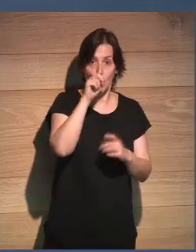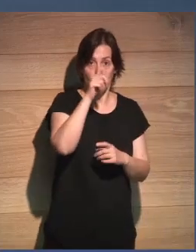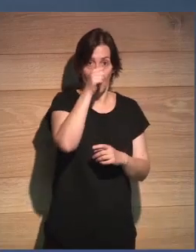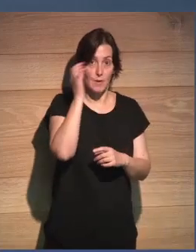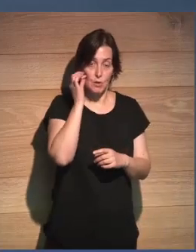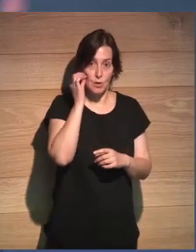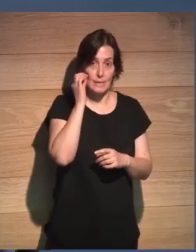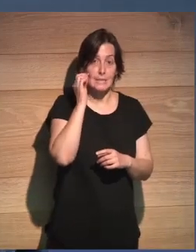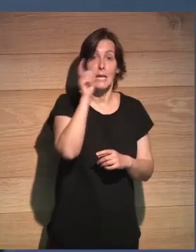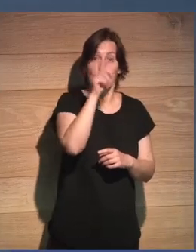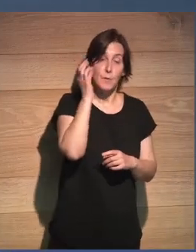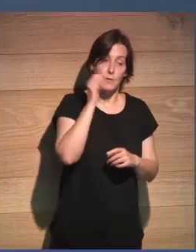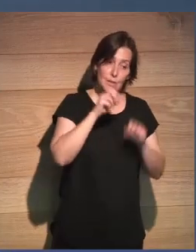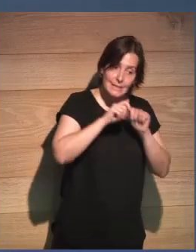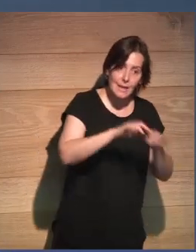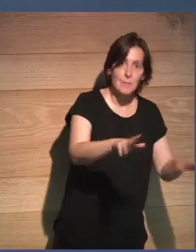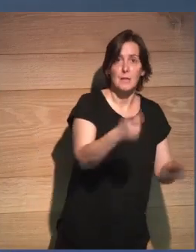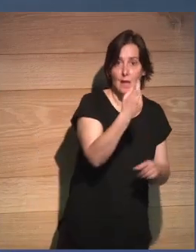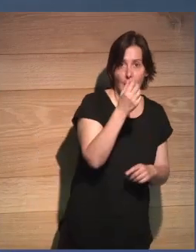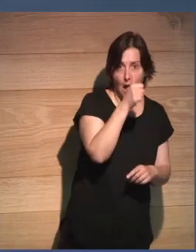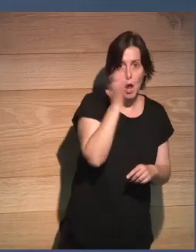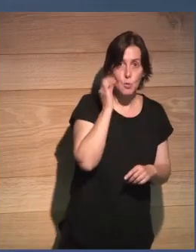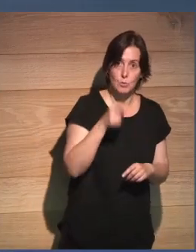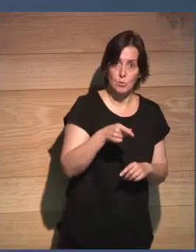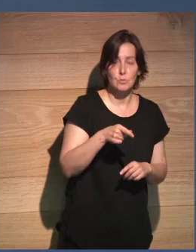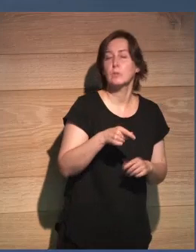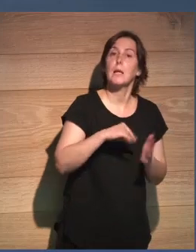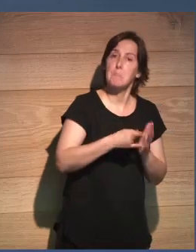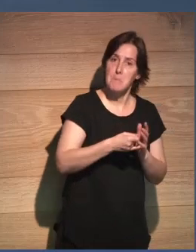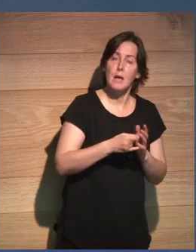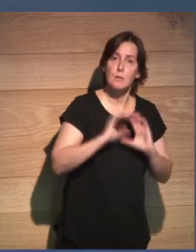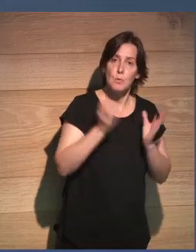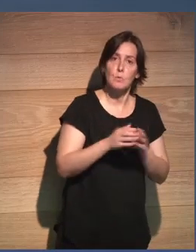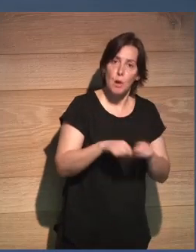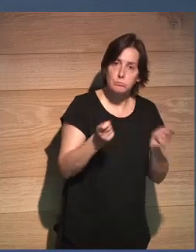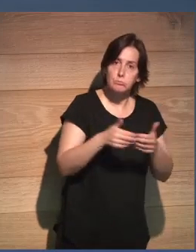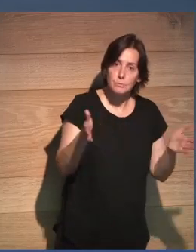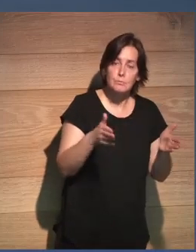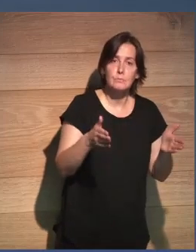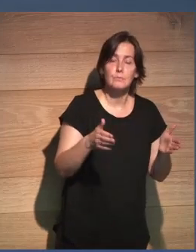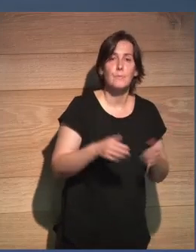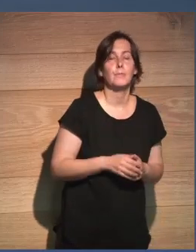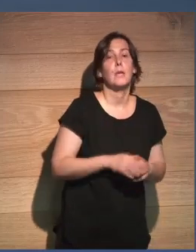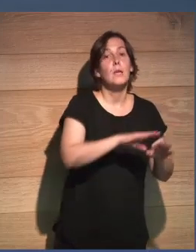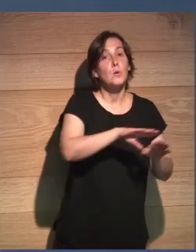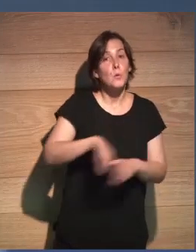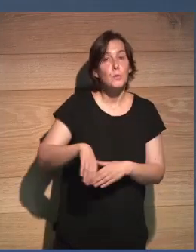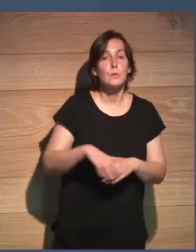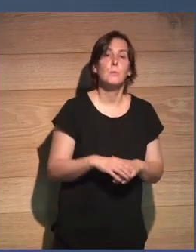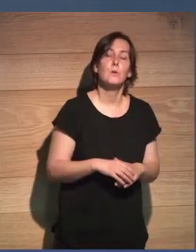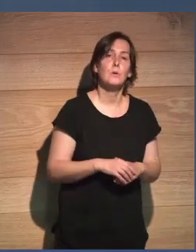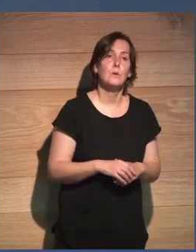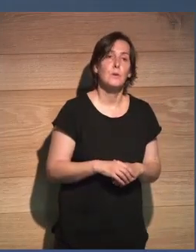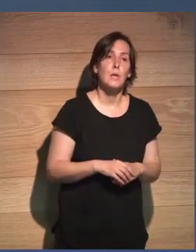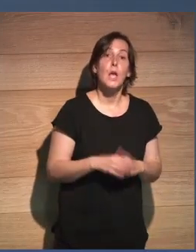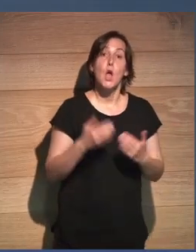sus alumnos y alumnas, ¿no? Ese es otro mecanismo que permite romper esa burbuja. Y por último, y ya que nos ha